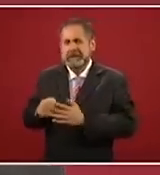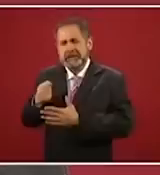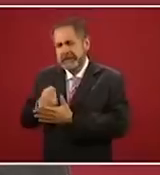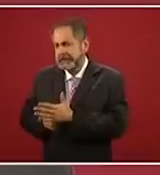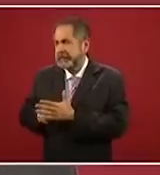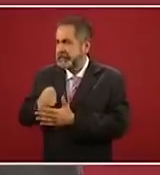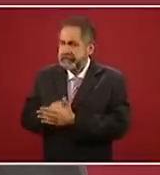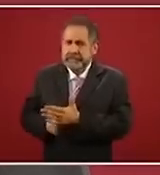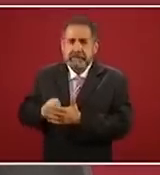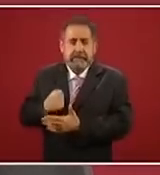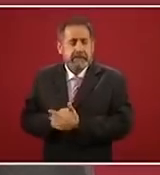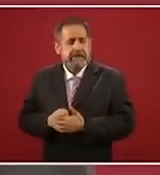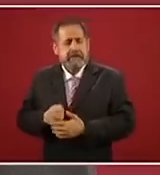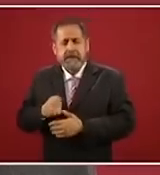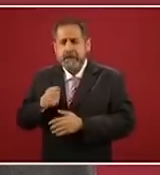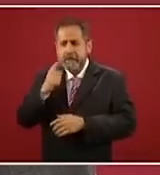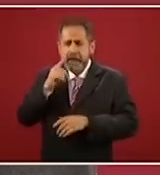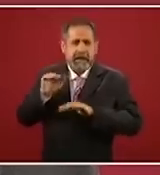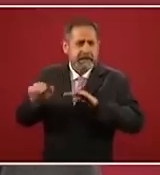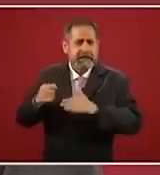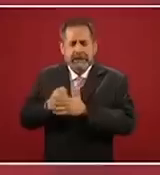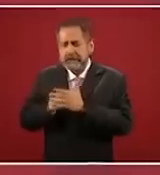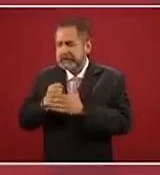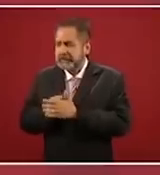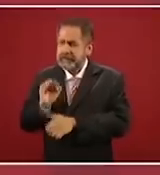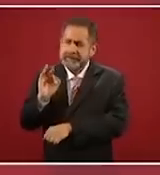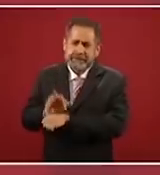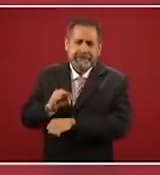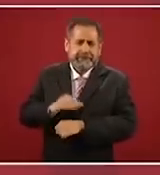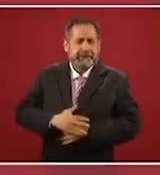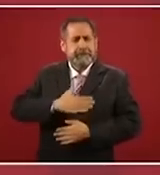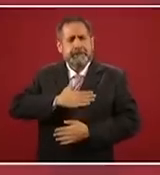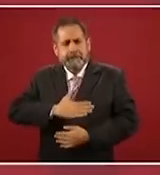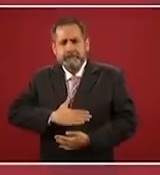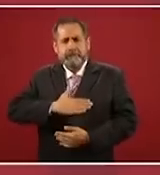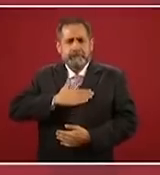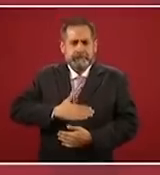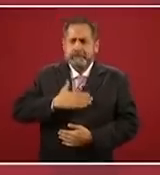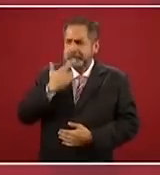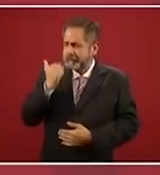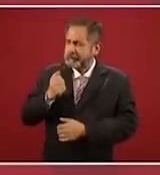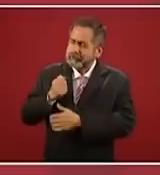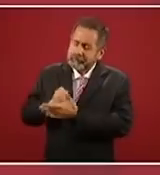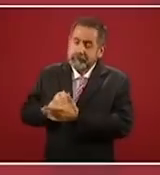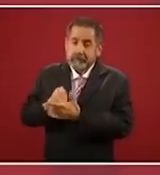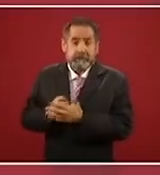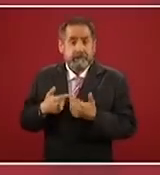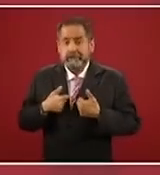más que luchar por causas justas,